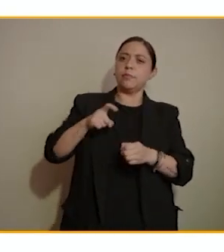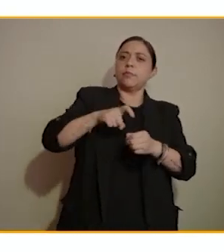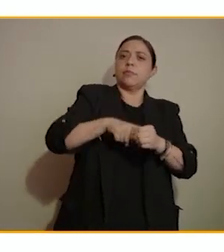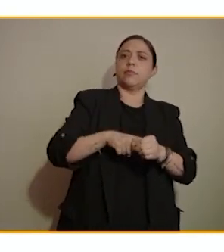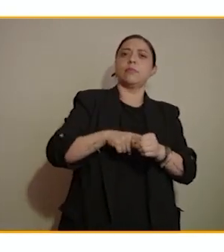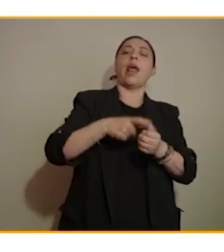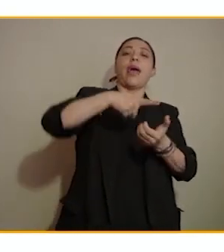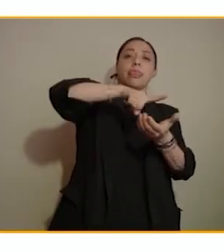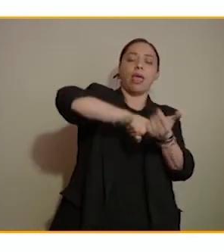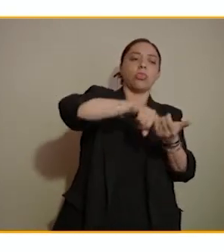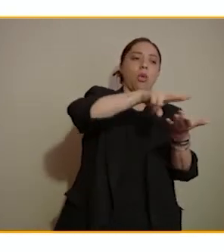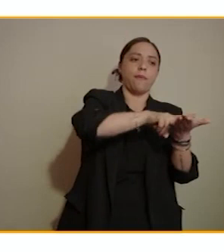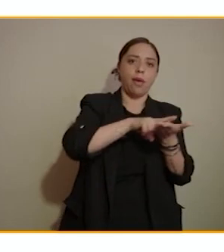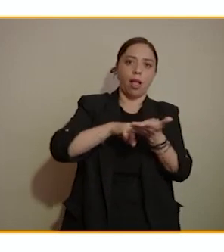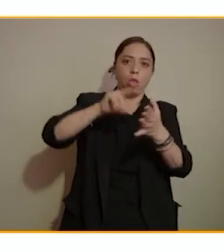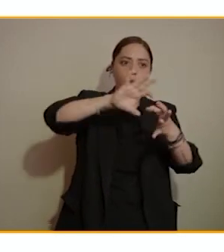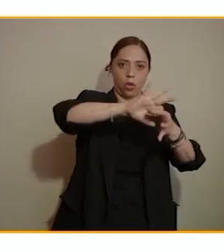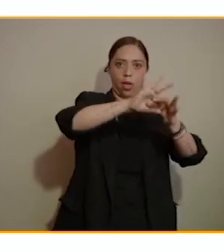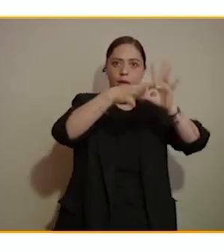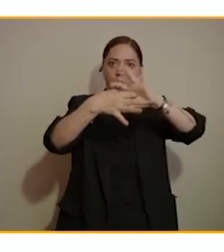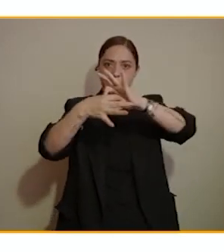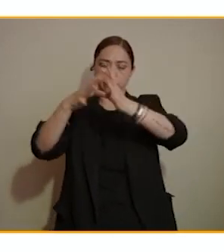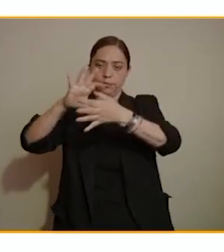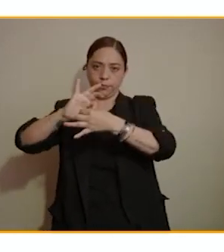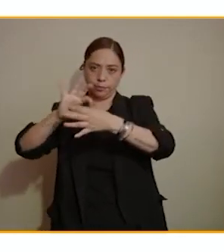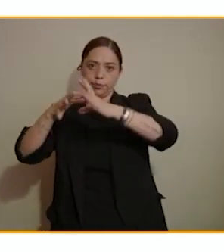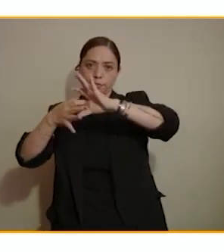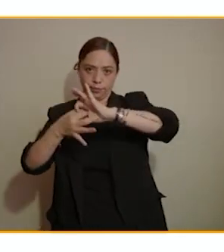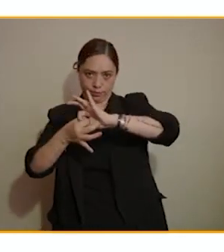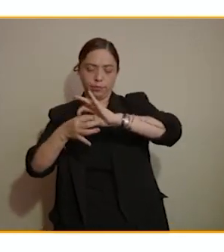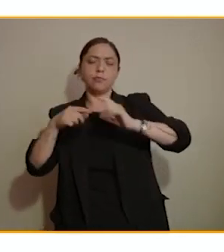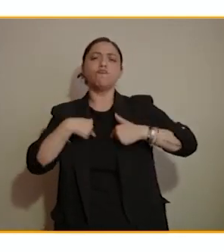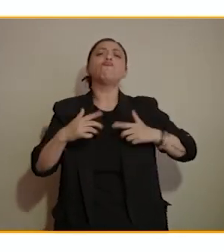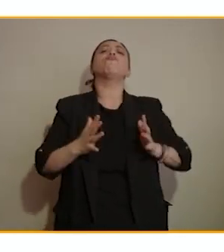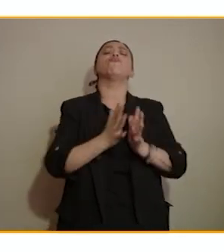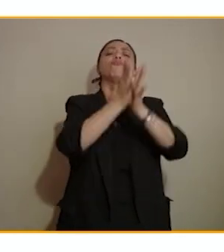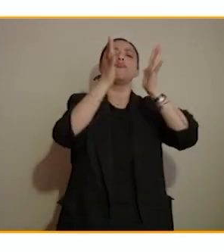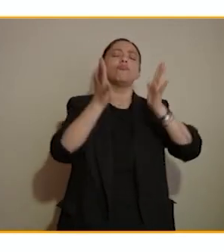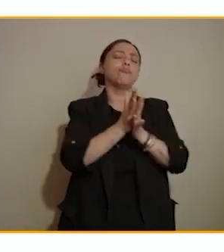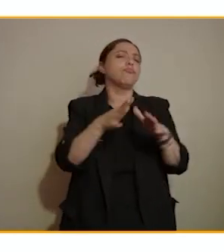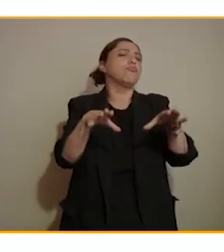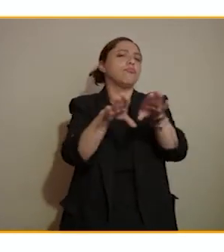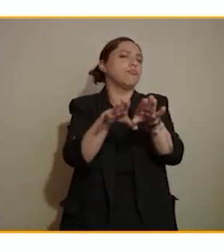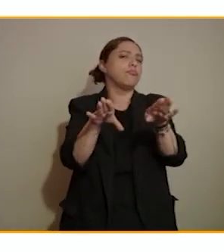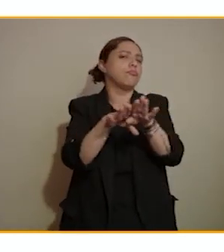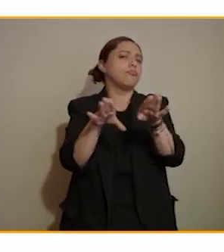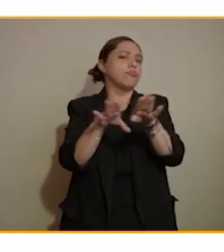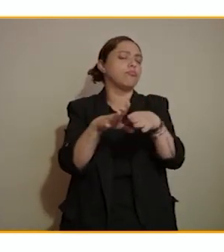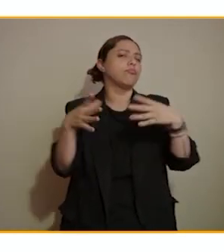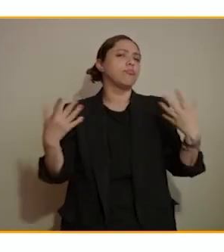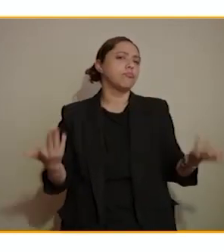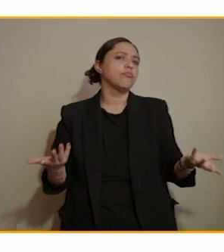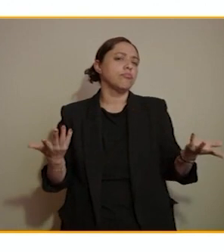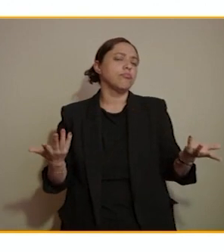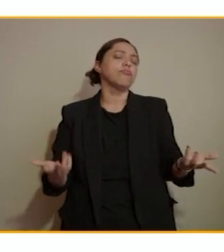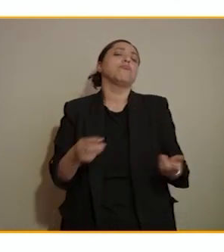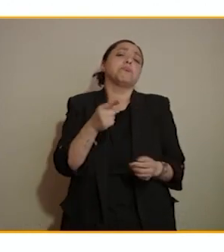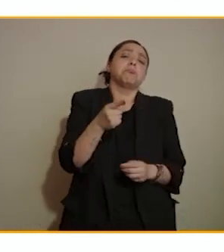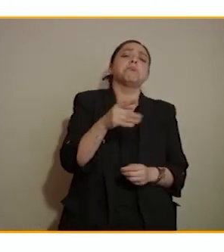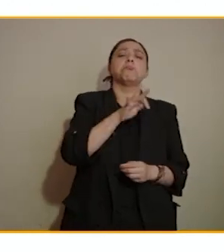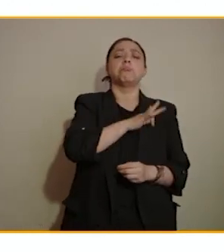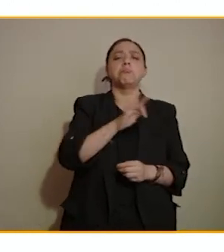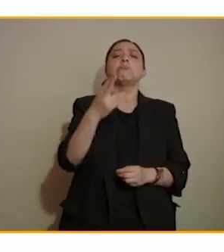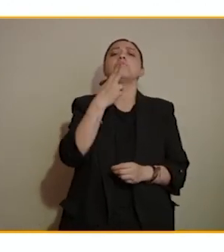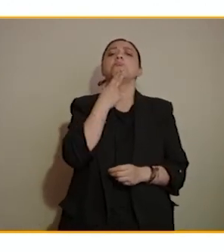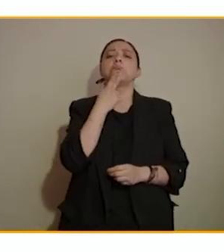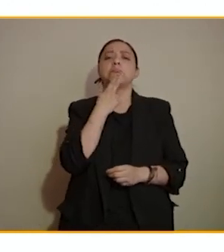las cadenas de valor. ¿Cómo puede ser mi participación más valiosa? Puede ser a través de productos y